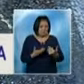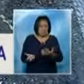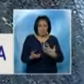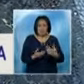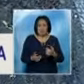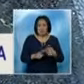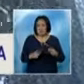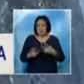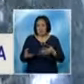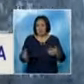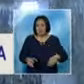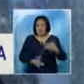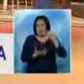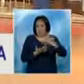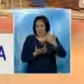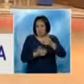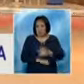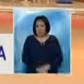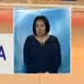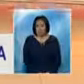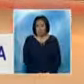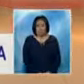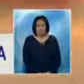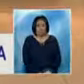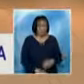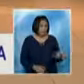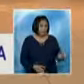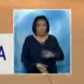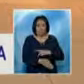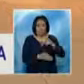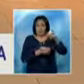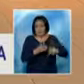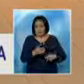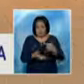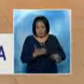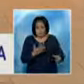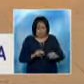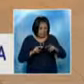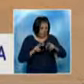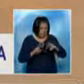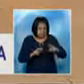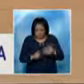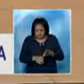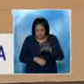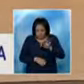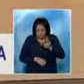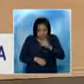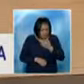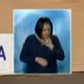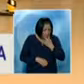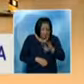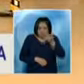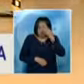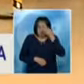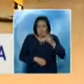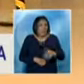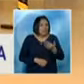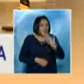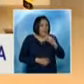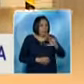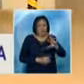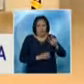de artículos de tecnología, en realidad. Mientras peritos de criminalística llegaron para hallar pistas que den luz sobre el paradero de los